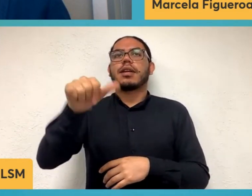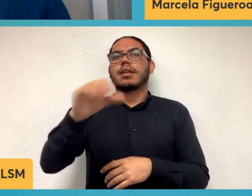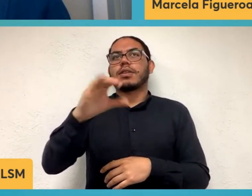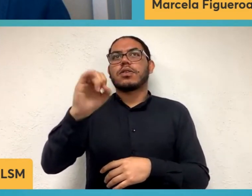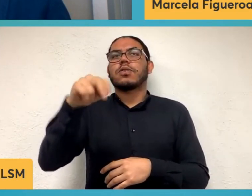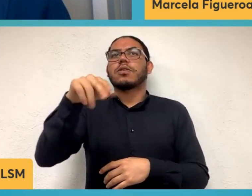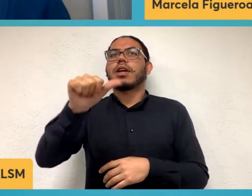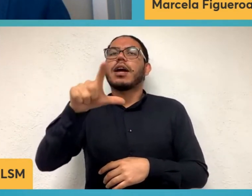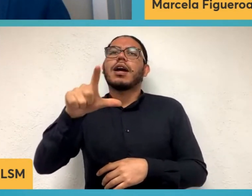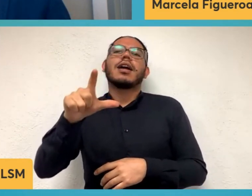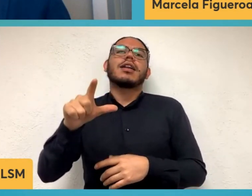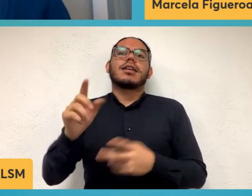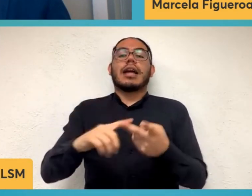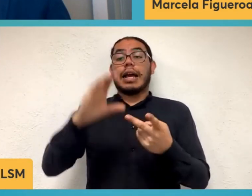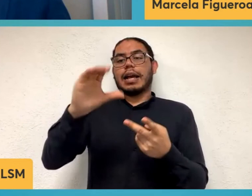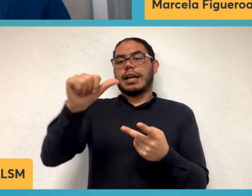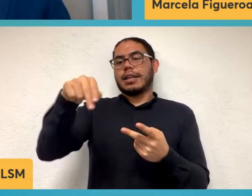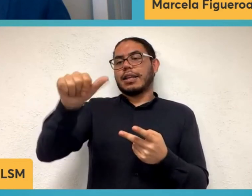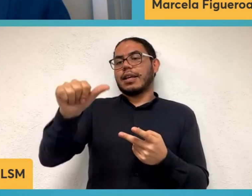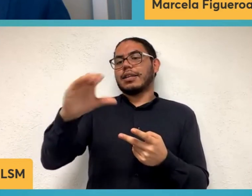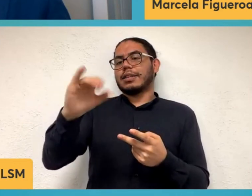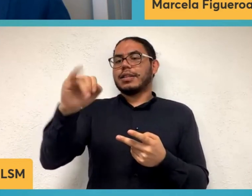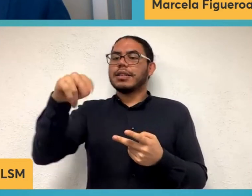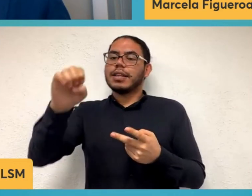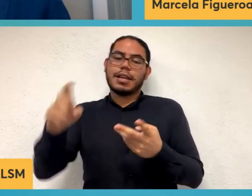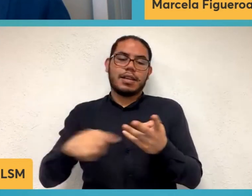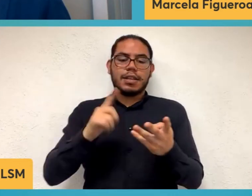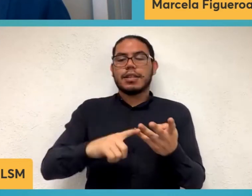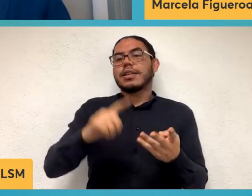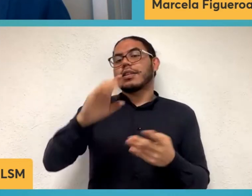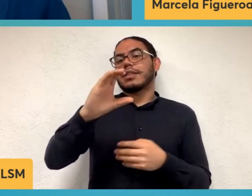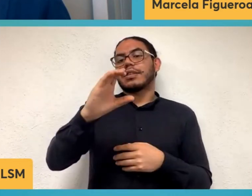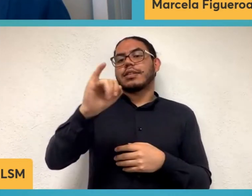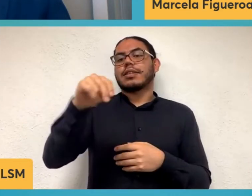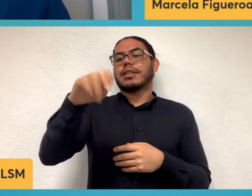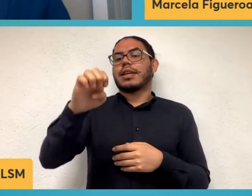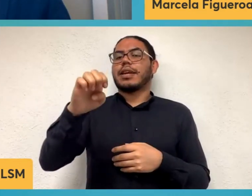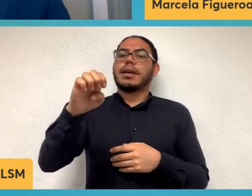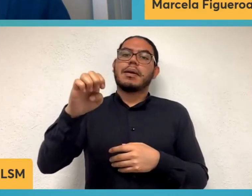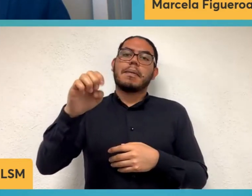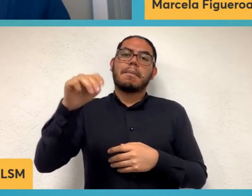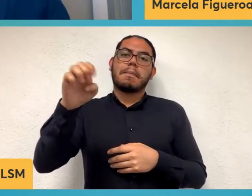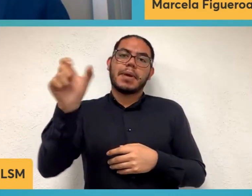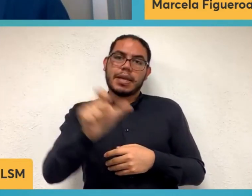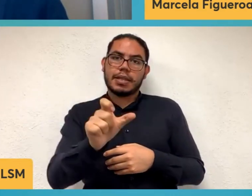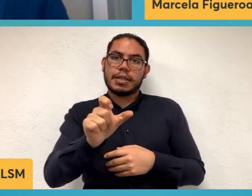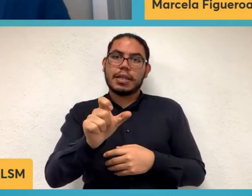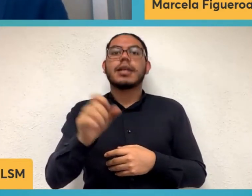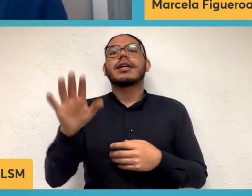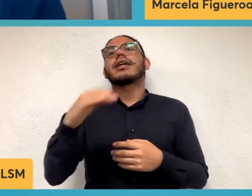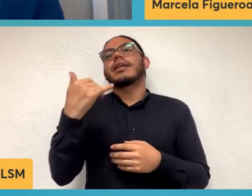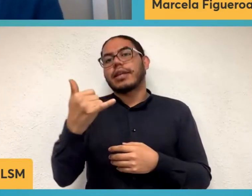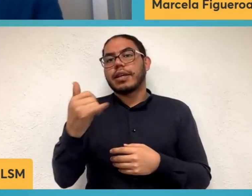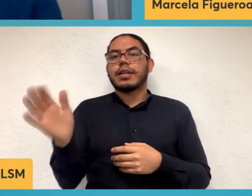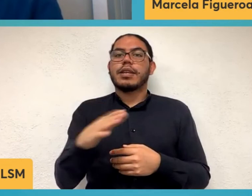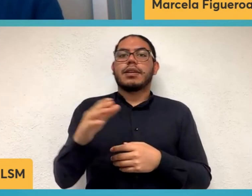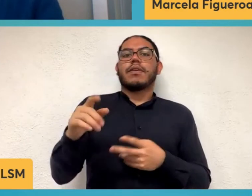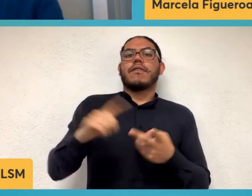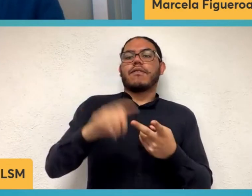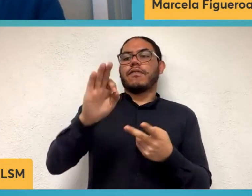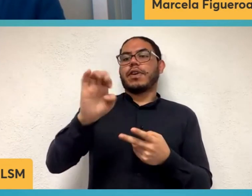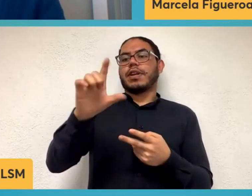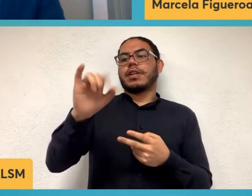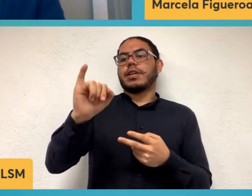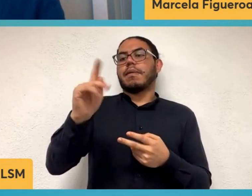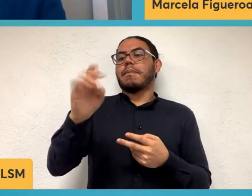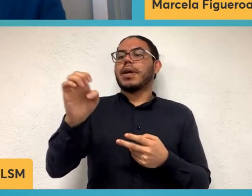Cinematográfica, Canacine, Cinemex y Luis Felipe Tobar. Muy bien, muchas